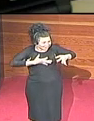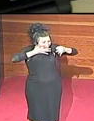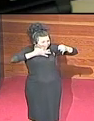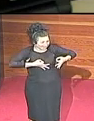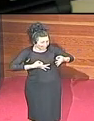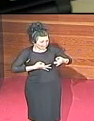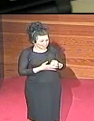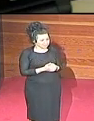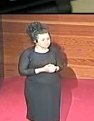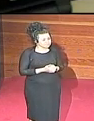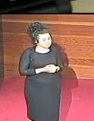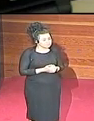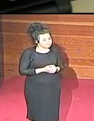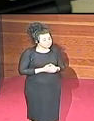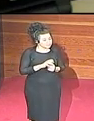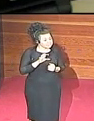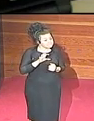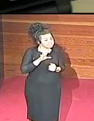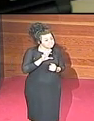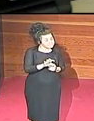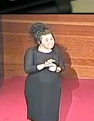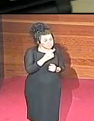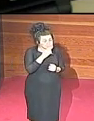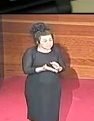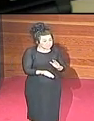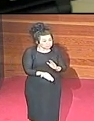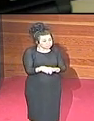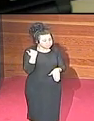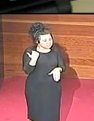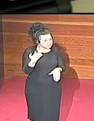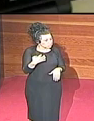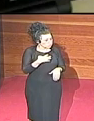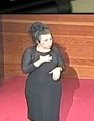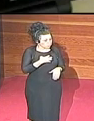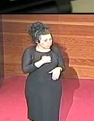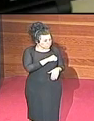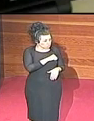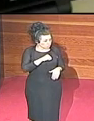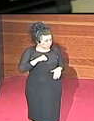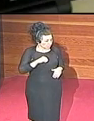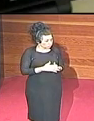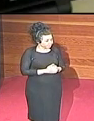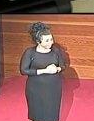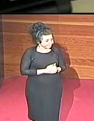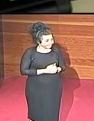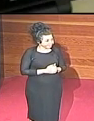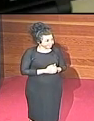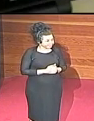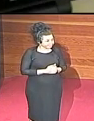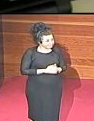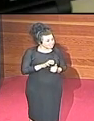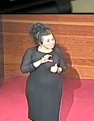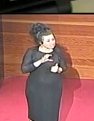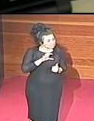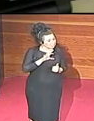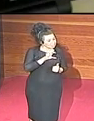tal, el país desnazificado no puede ser soberano. El Estado